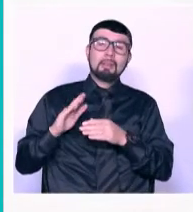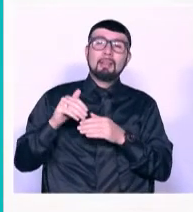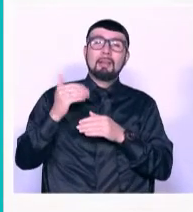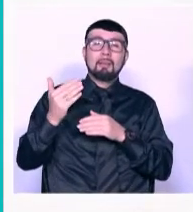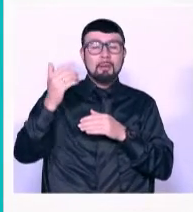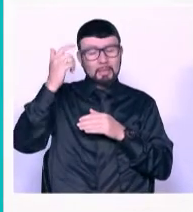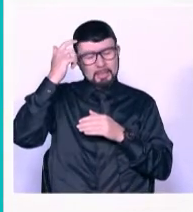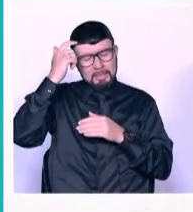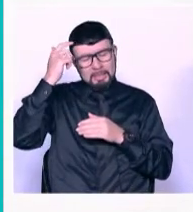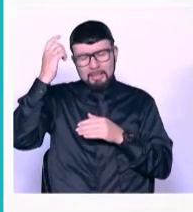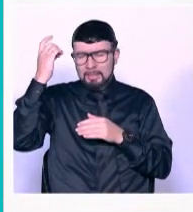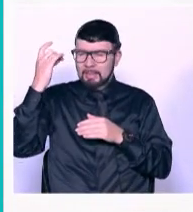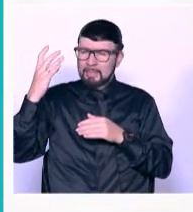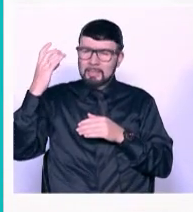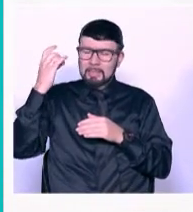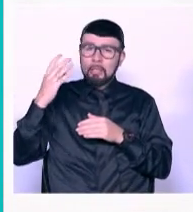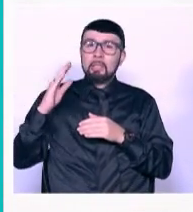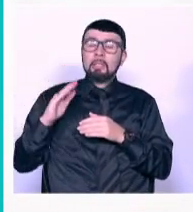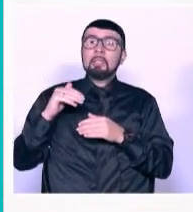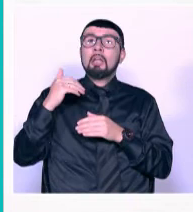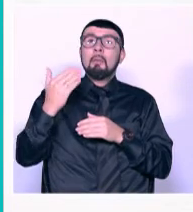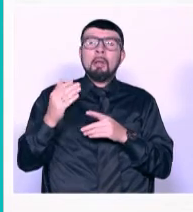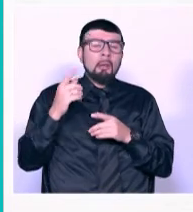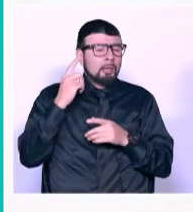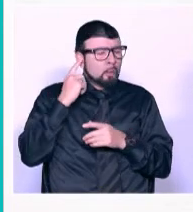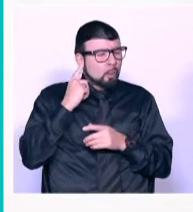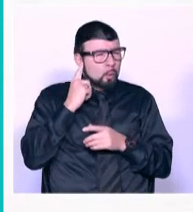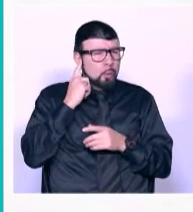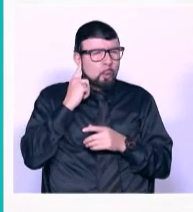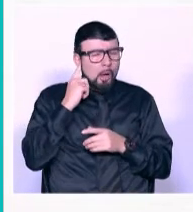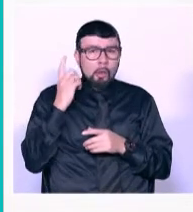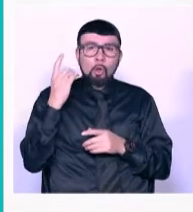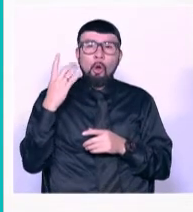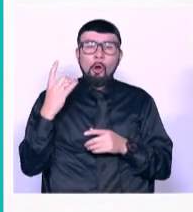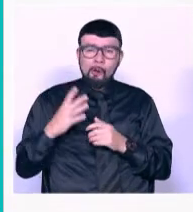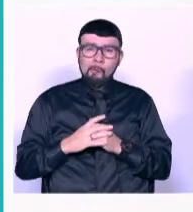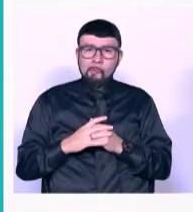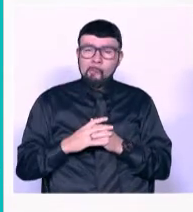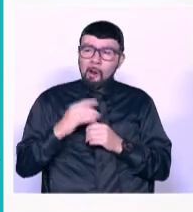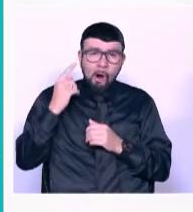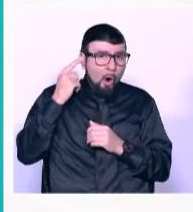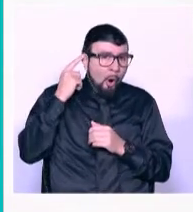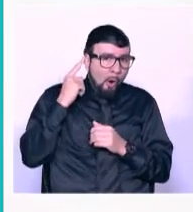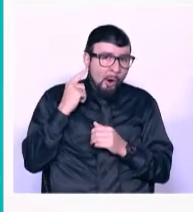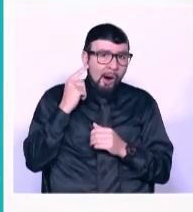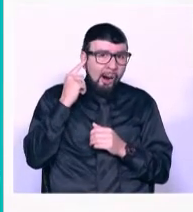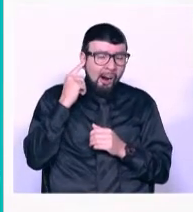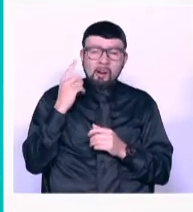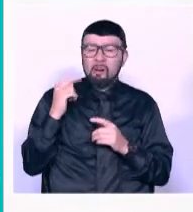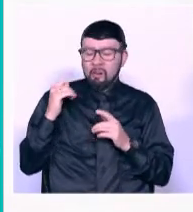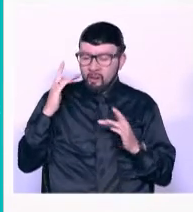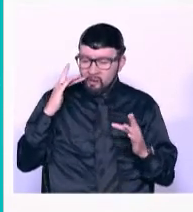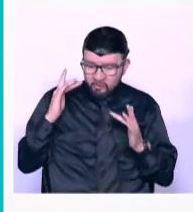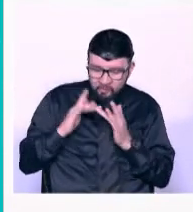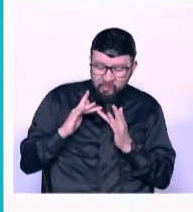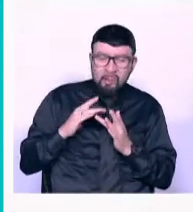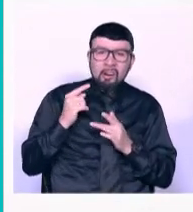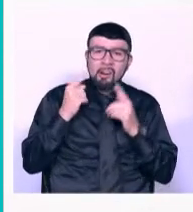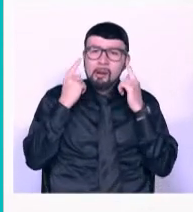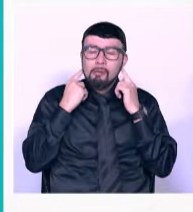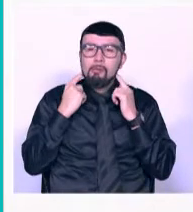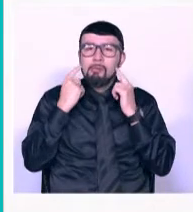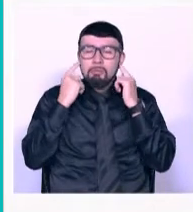cabeza, inclusive puede tener dolores de oído. El oído está muy relacionado con la articulación